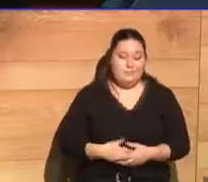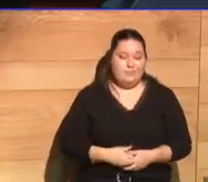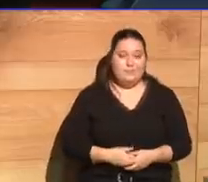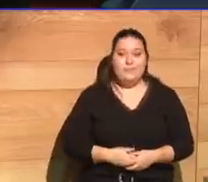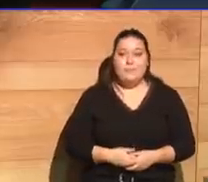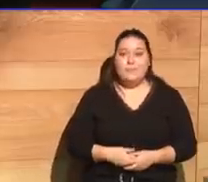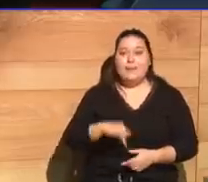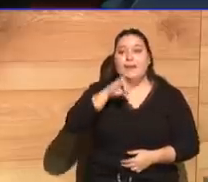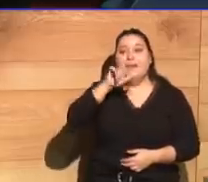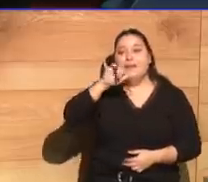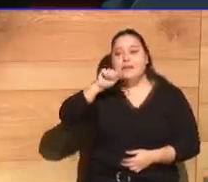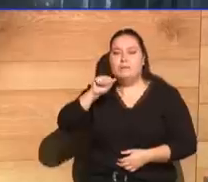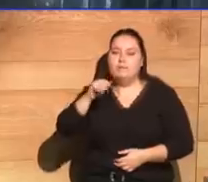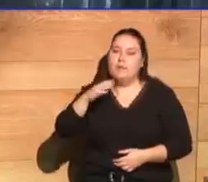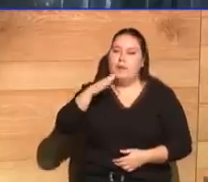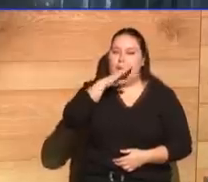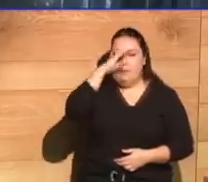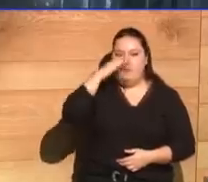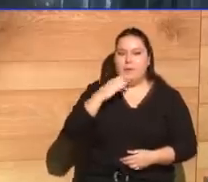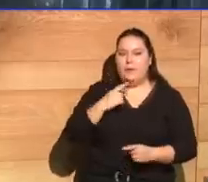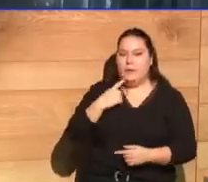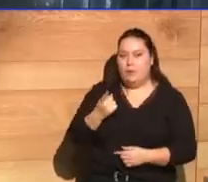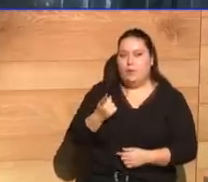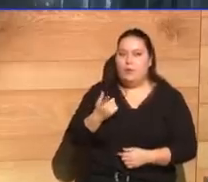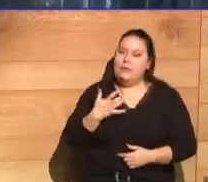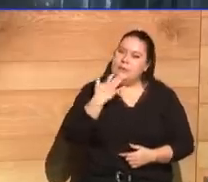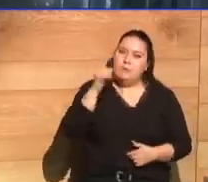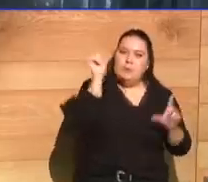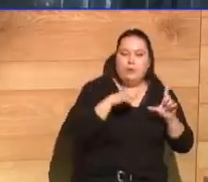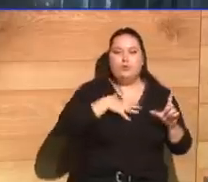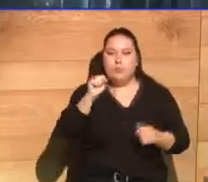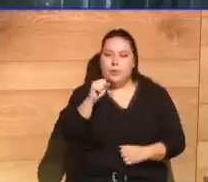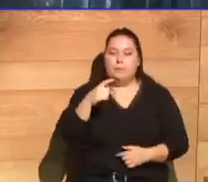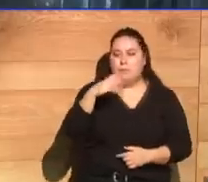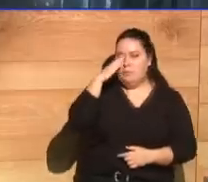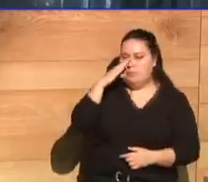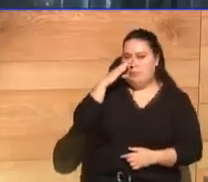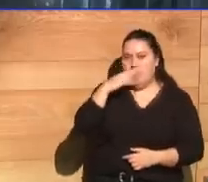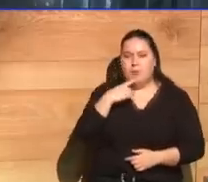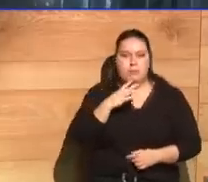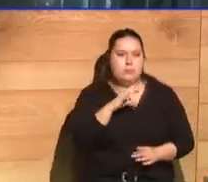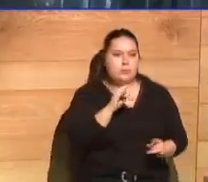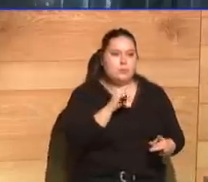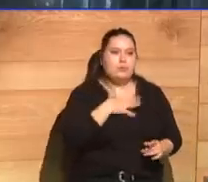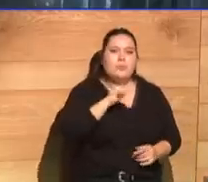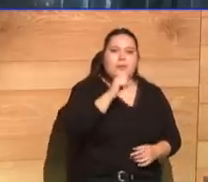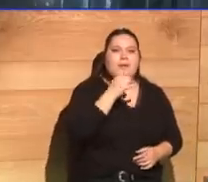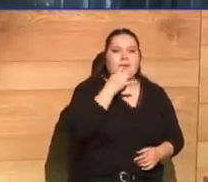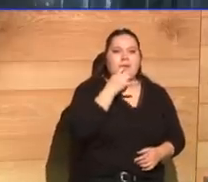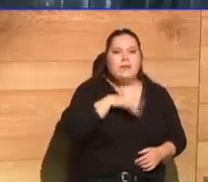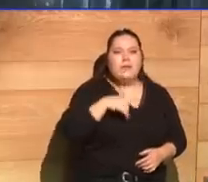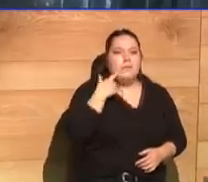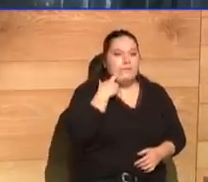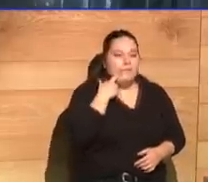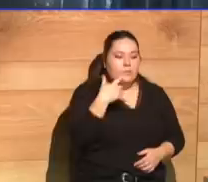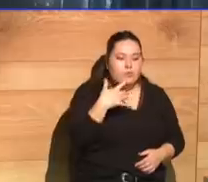dijo a su padre, oye, se me ha ocurrido, ¿qué te parece si hacemos una peli de Superman? Y el padre le dijo, ¿Superman ese quién es? Es